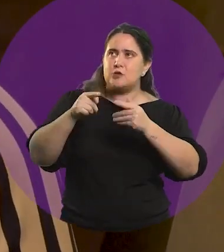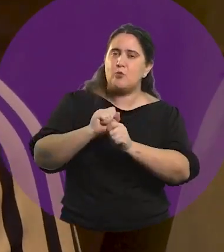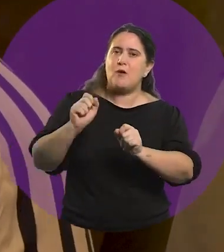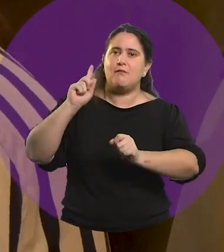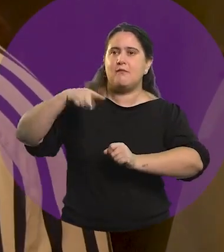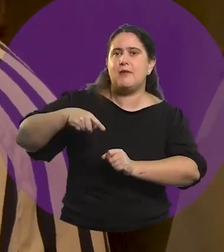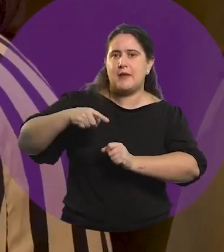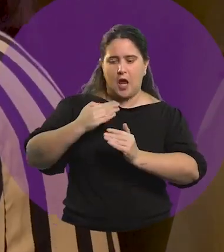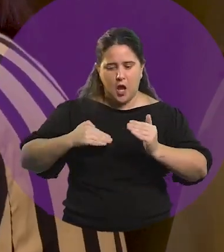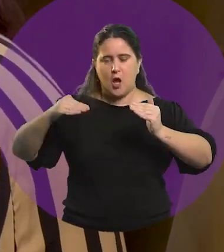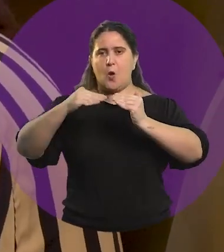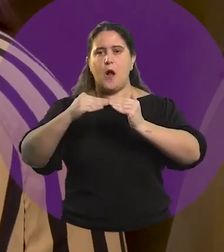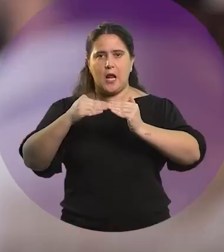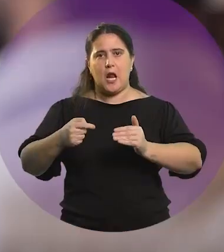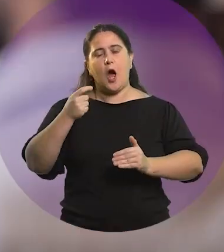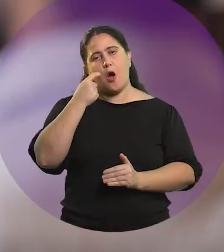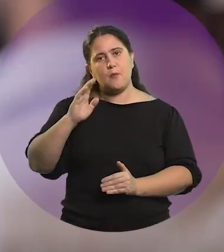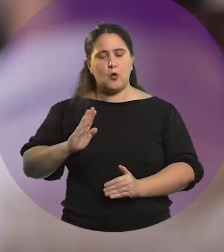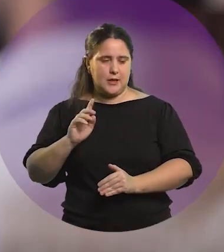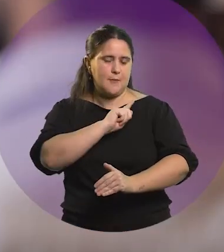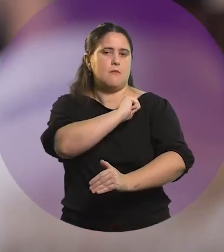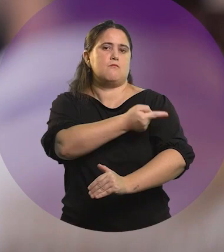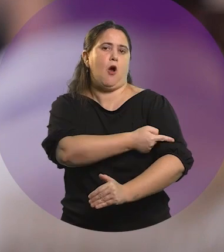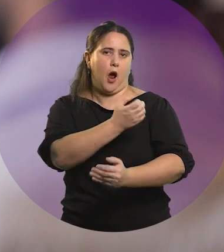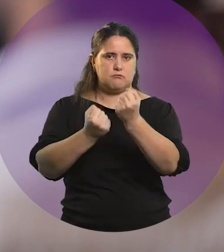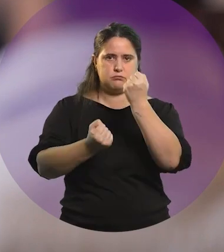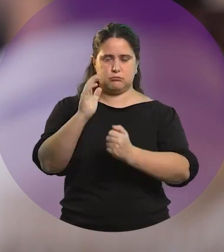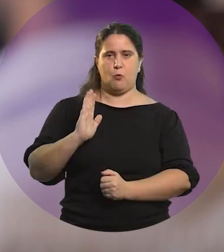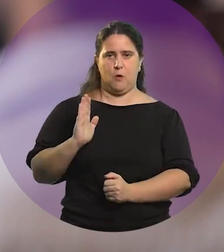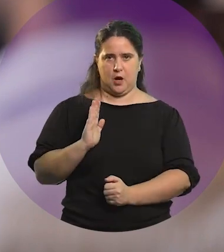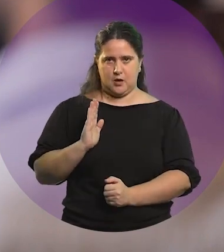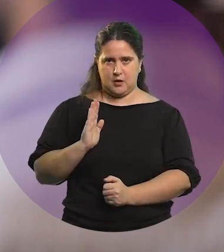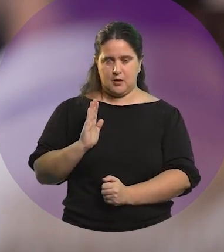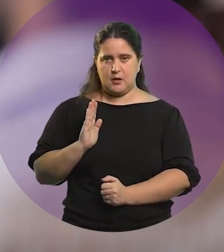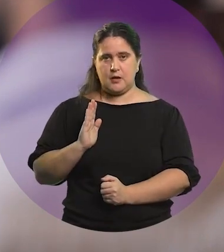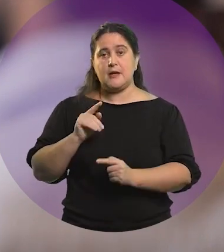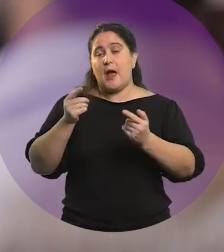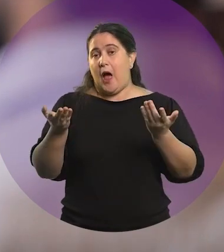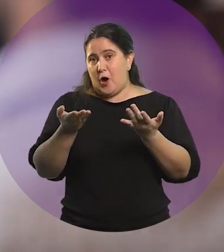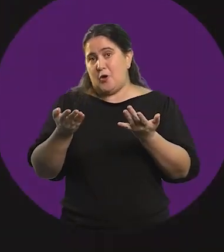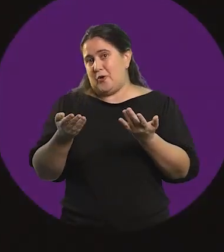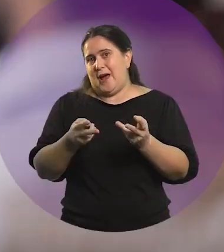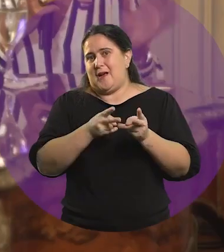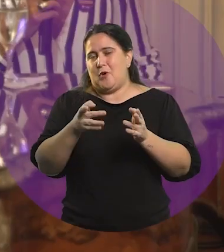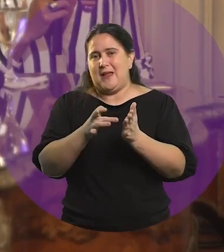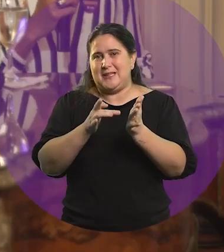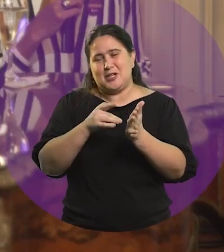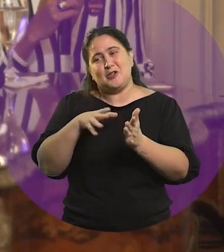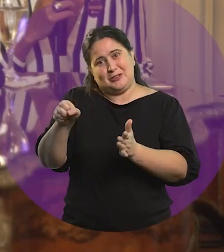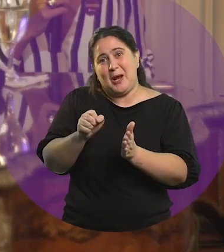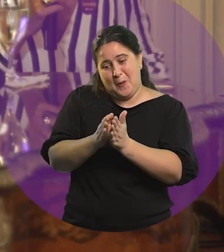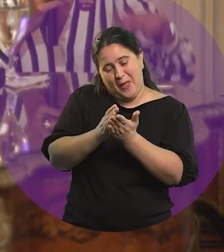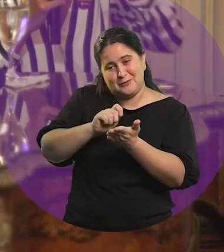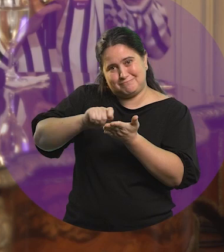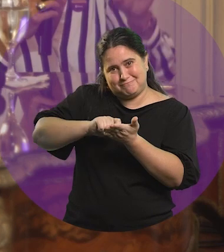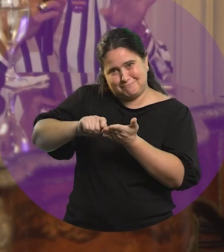vehiculizadores de la igualdad de género y del empoderamiento económico de las mujeres. Yo en esta época digital igual me vine con mi